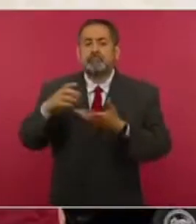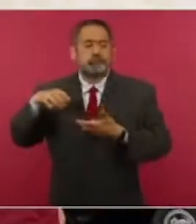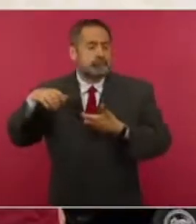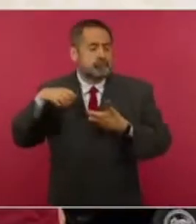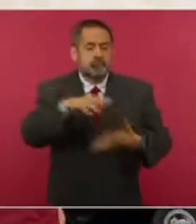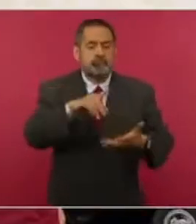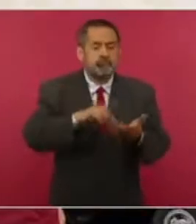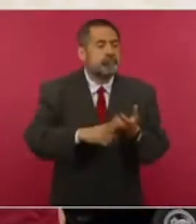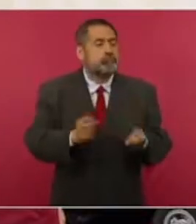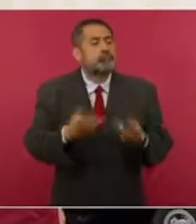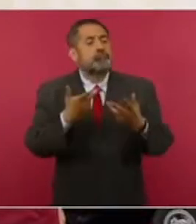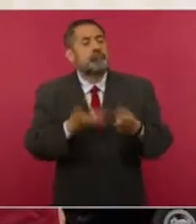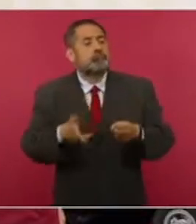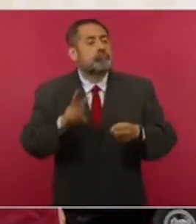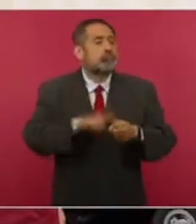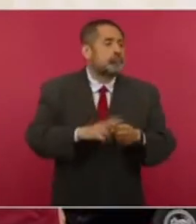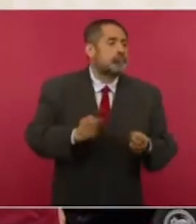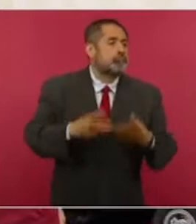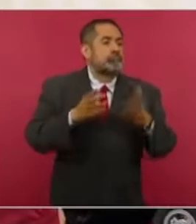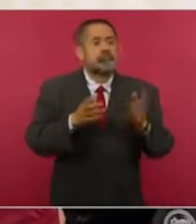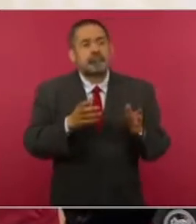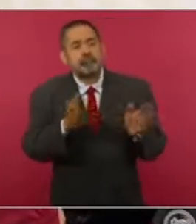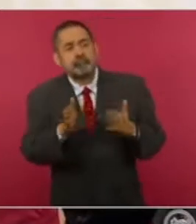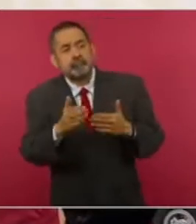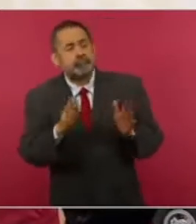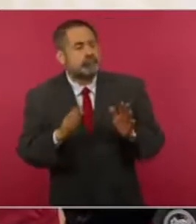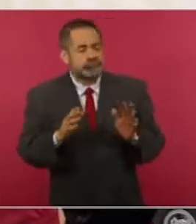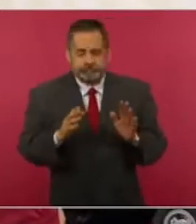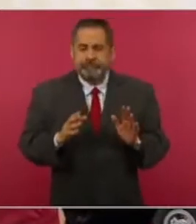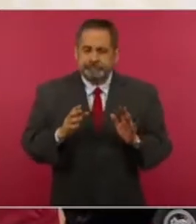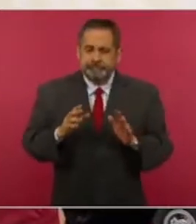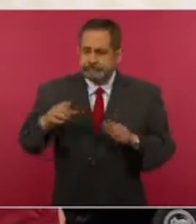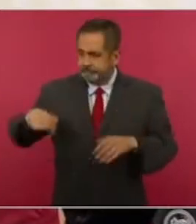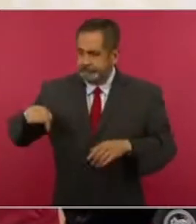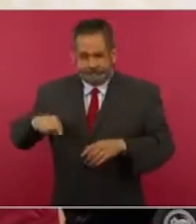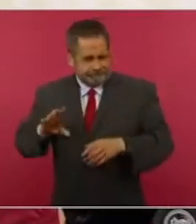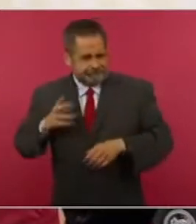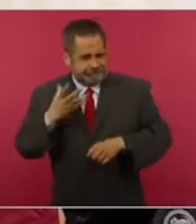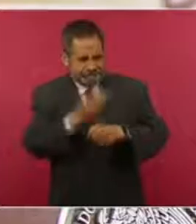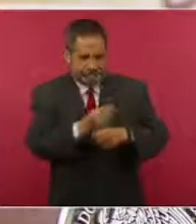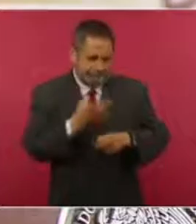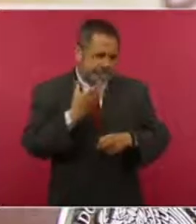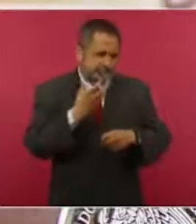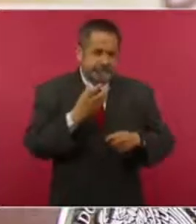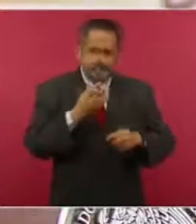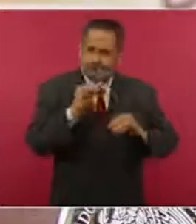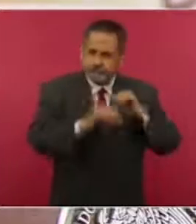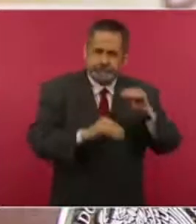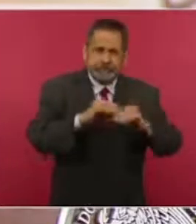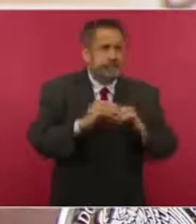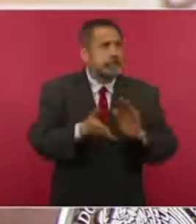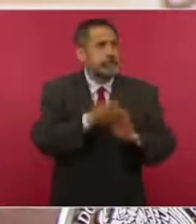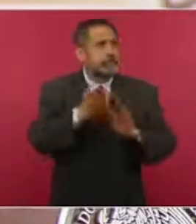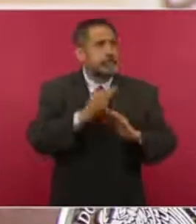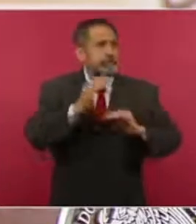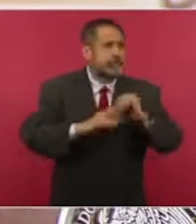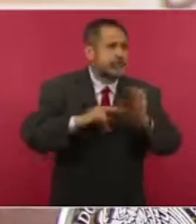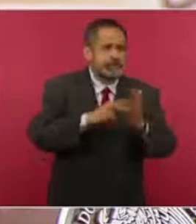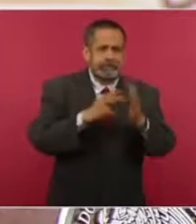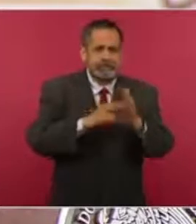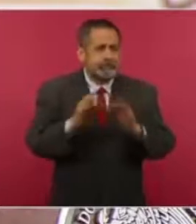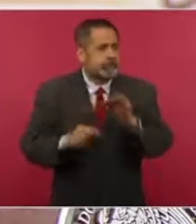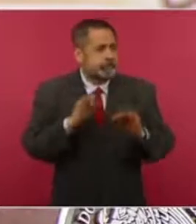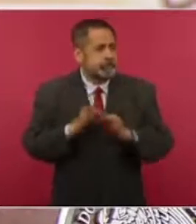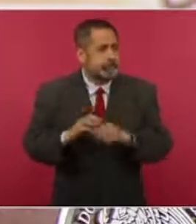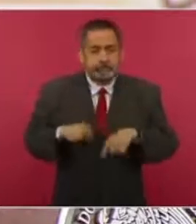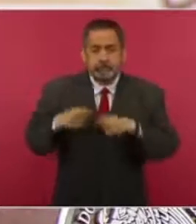cuántos hospitales, y a mejorar los centros de salud, a equiparlos, a que no falten los